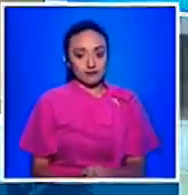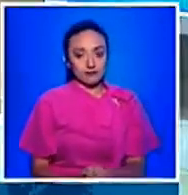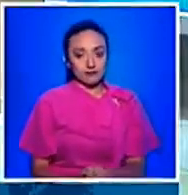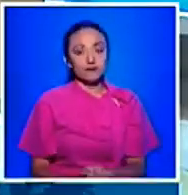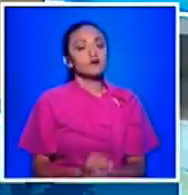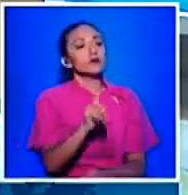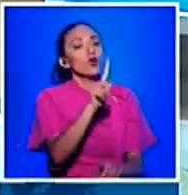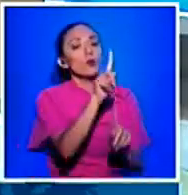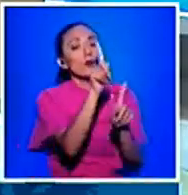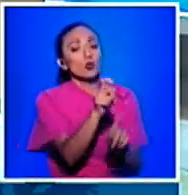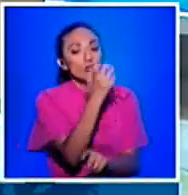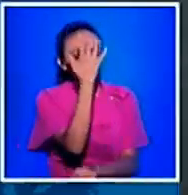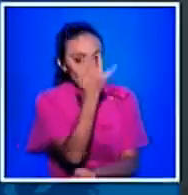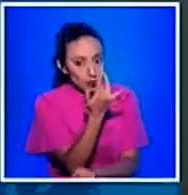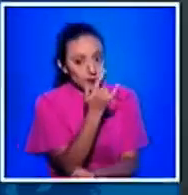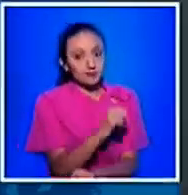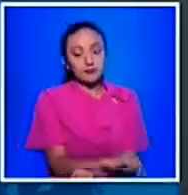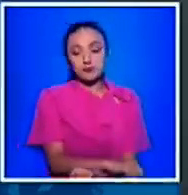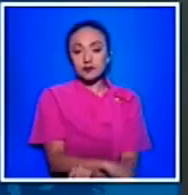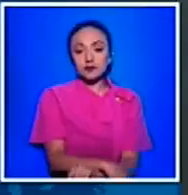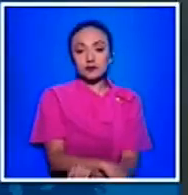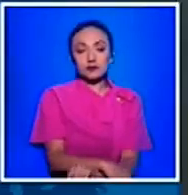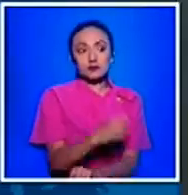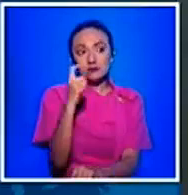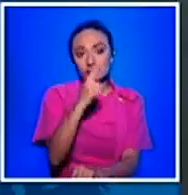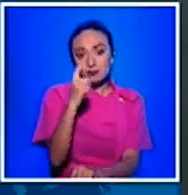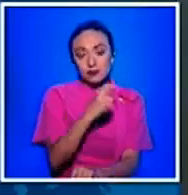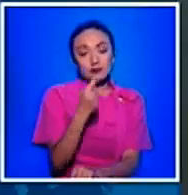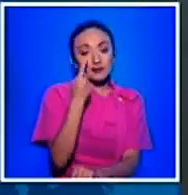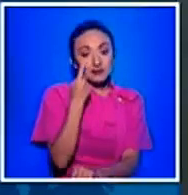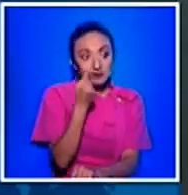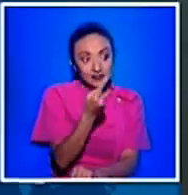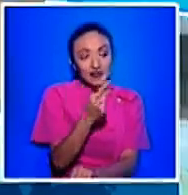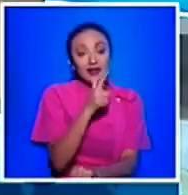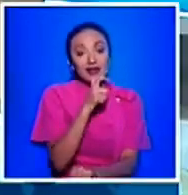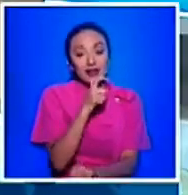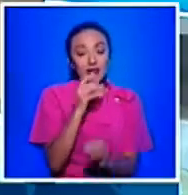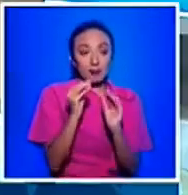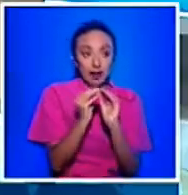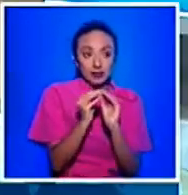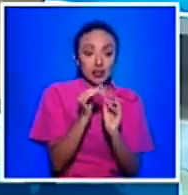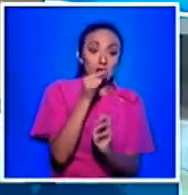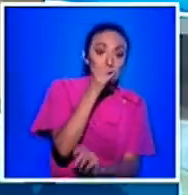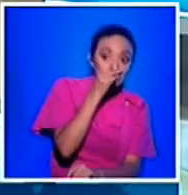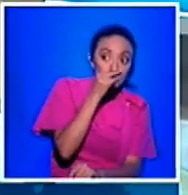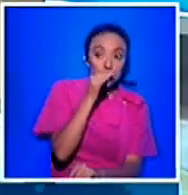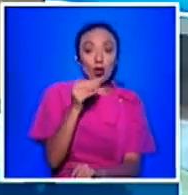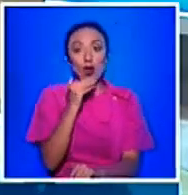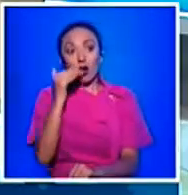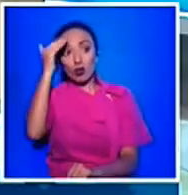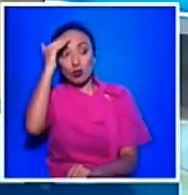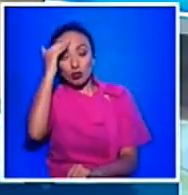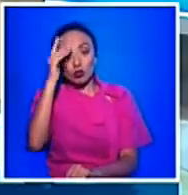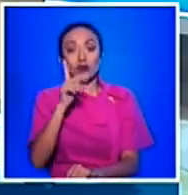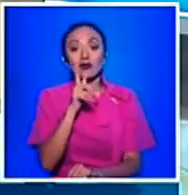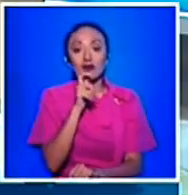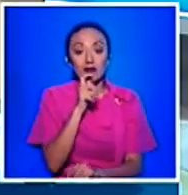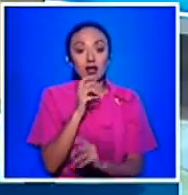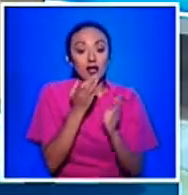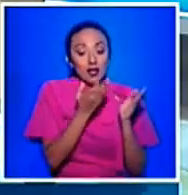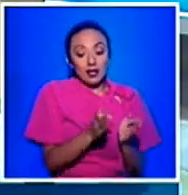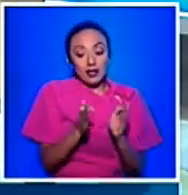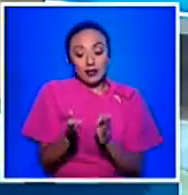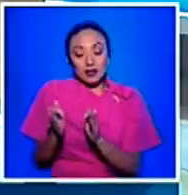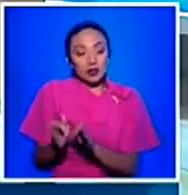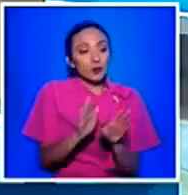Le preguntaba esto porque también hay que ver ¿quiénes son los más afectados, los niños o los adultos? Y también, ¿qué tipo de tratamiento